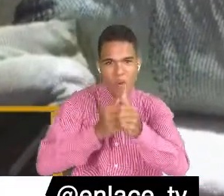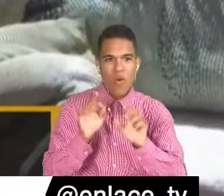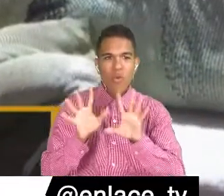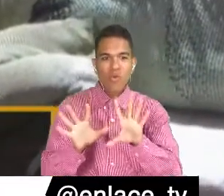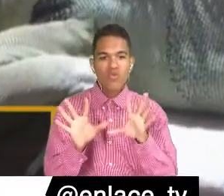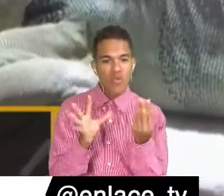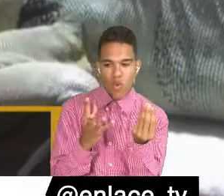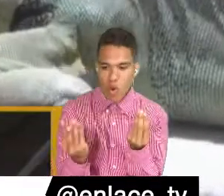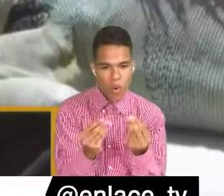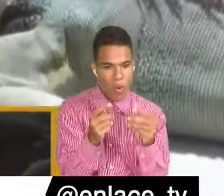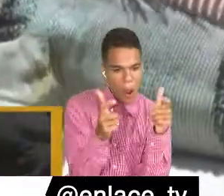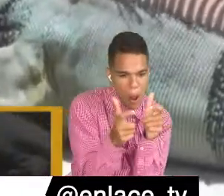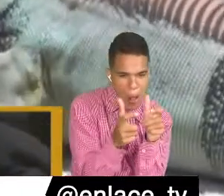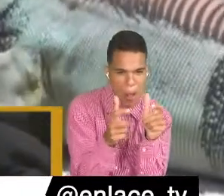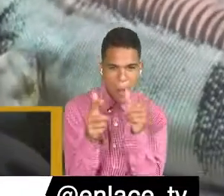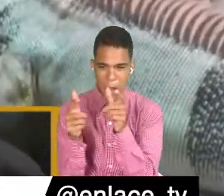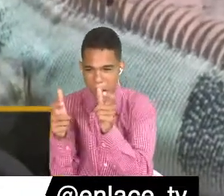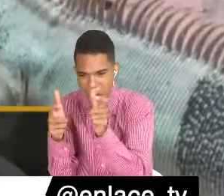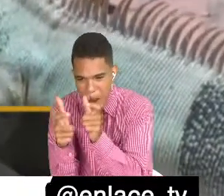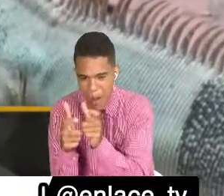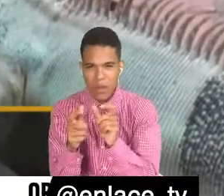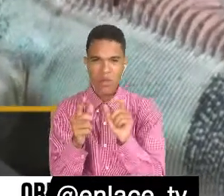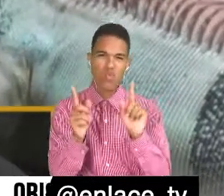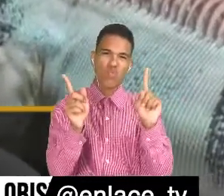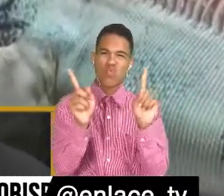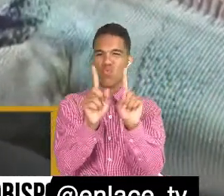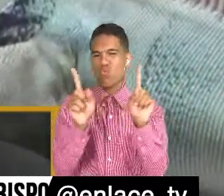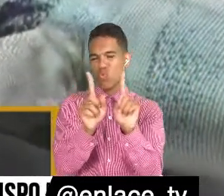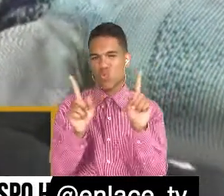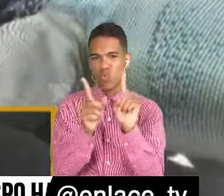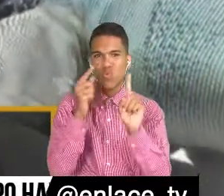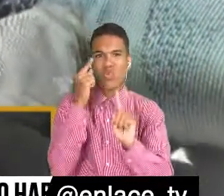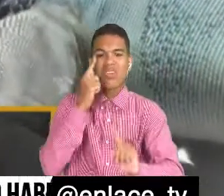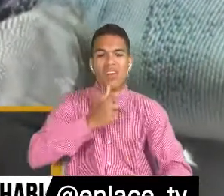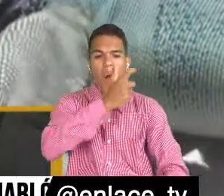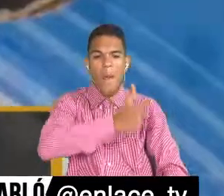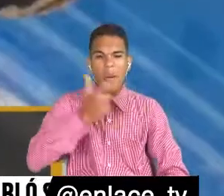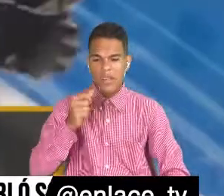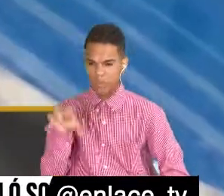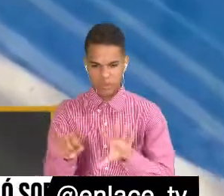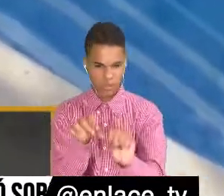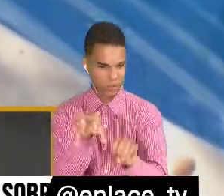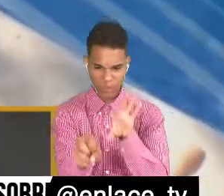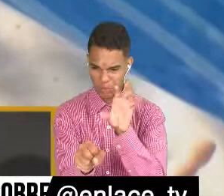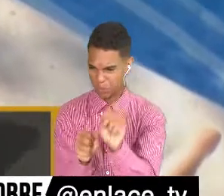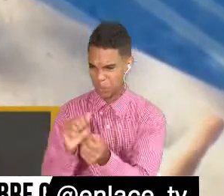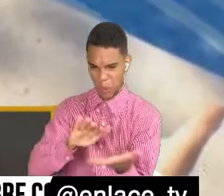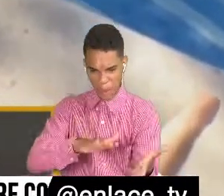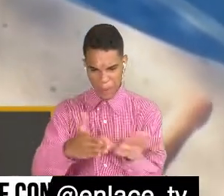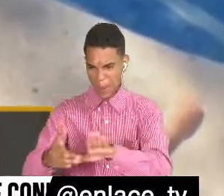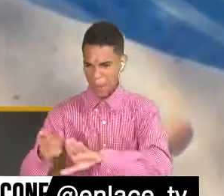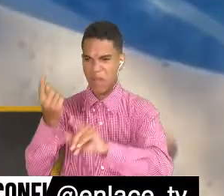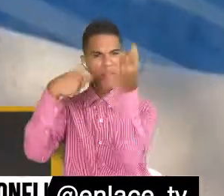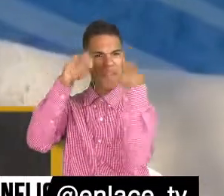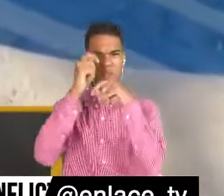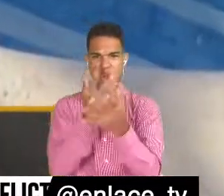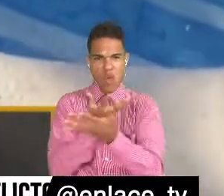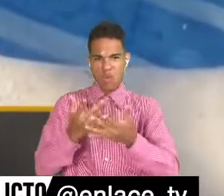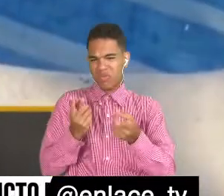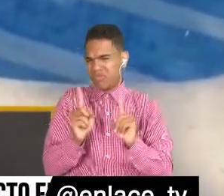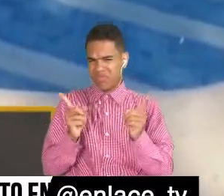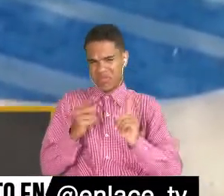manera disminuir las acciones del hombre que atentan ilegalmente contra la preservación del hábitat natural de estos animales.